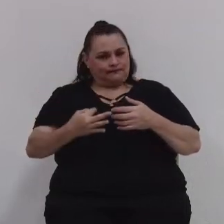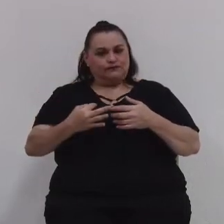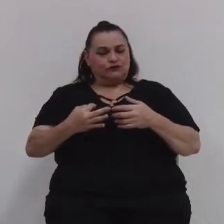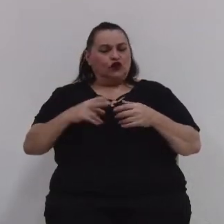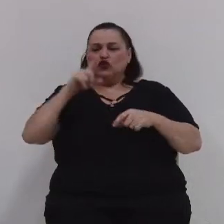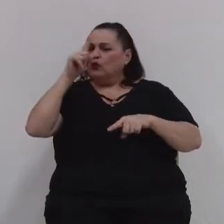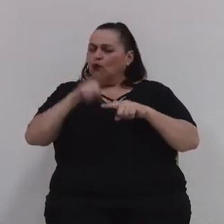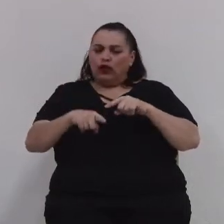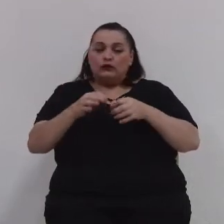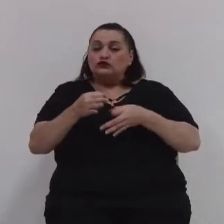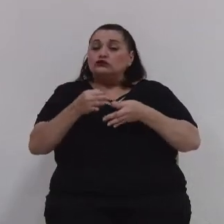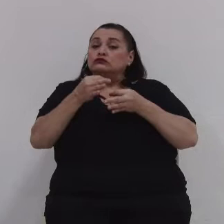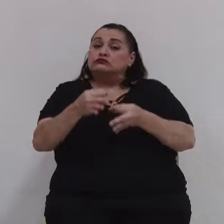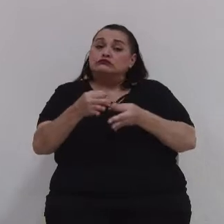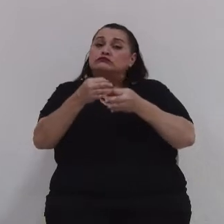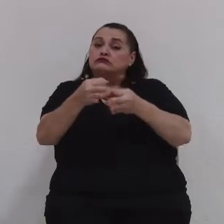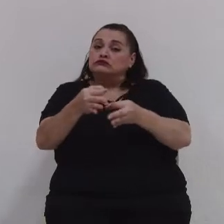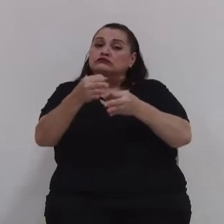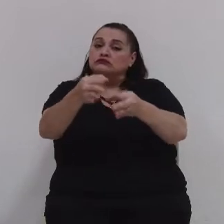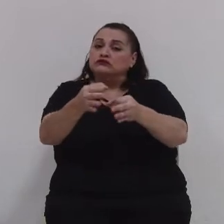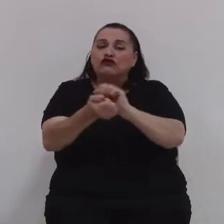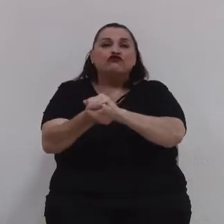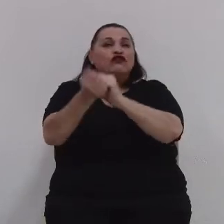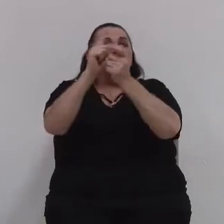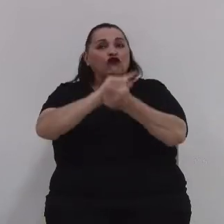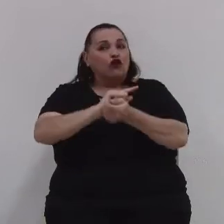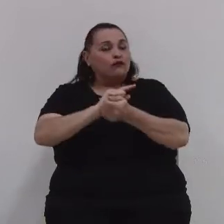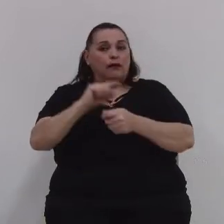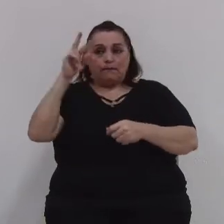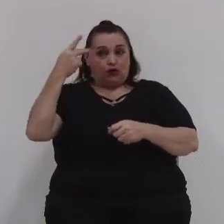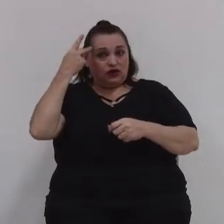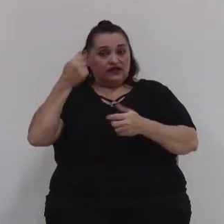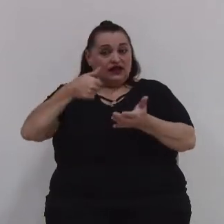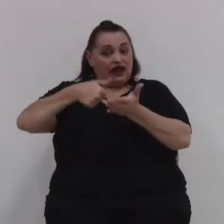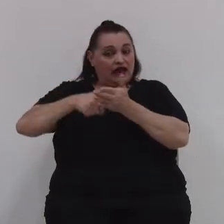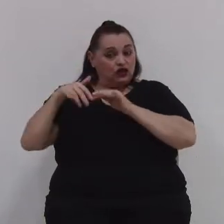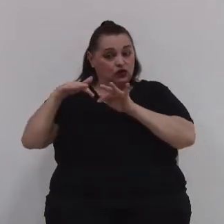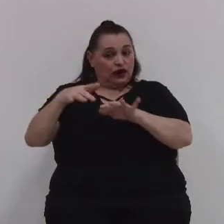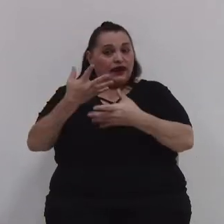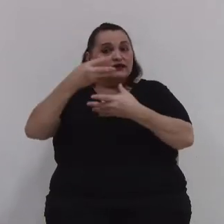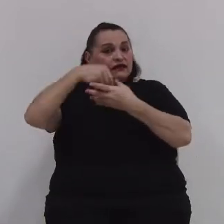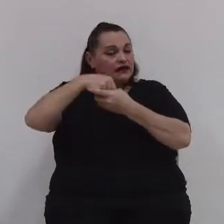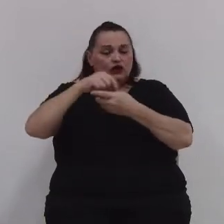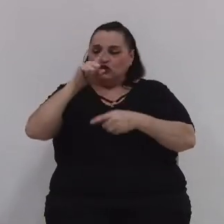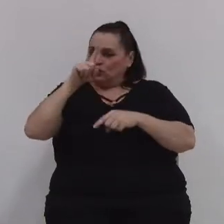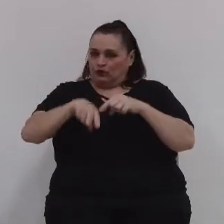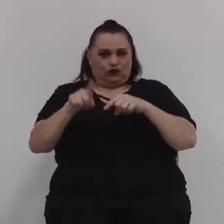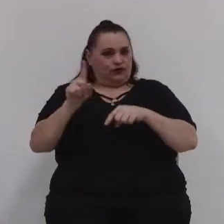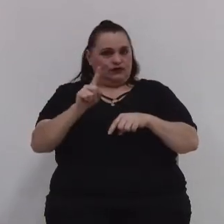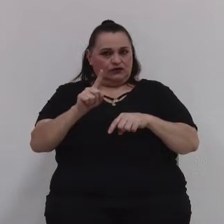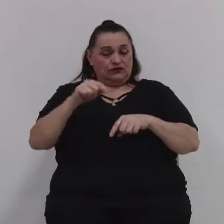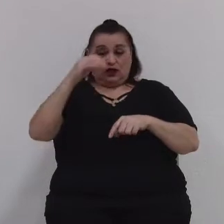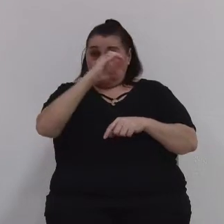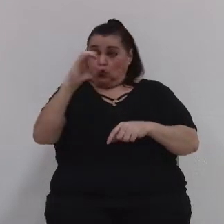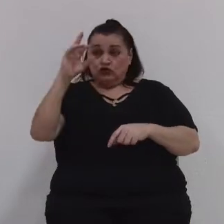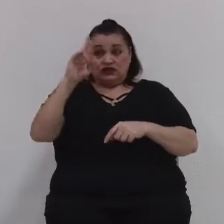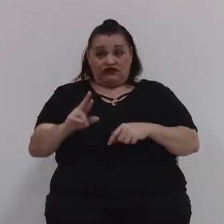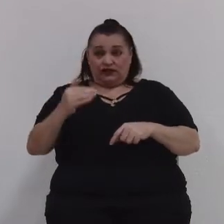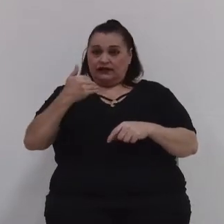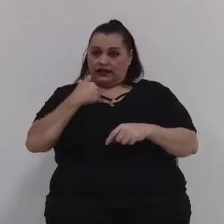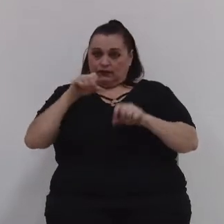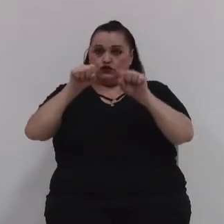seguir postergando una reforma política y electoral integral. En Costa Rica tenemos un